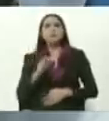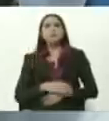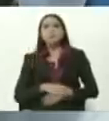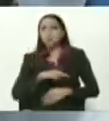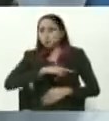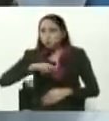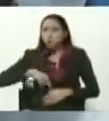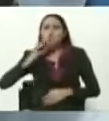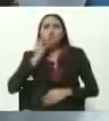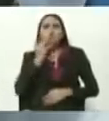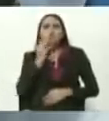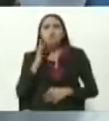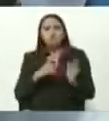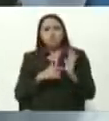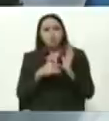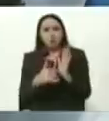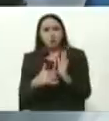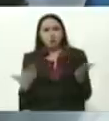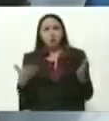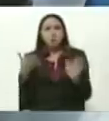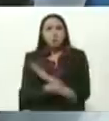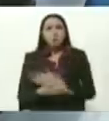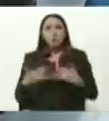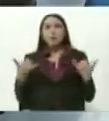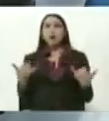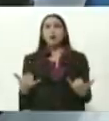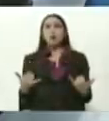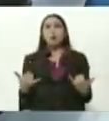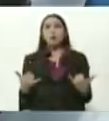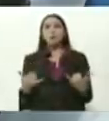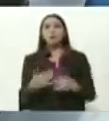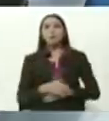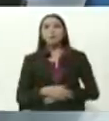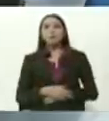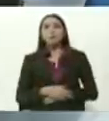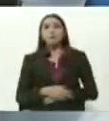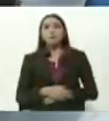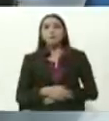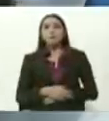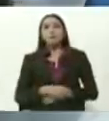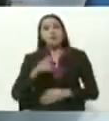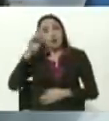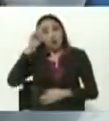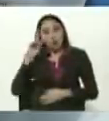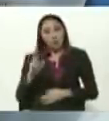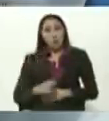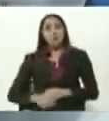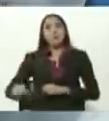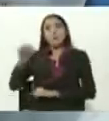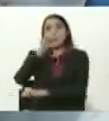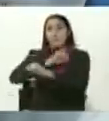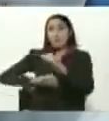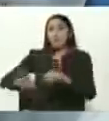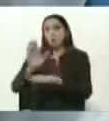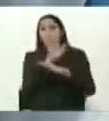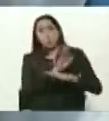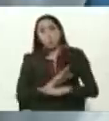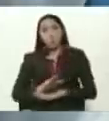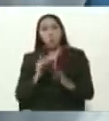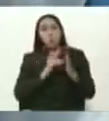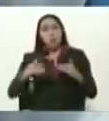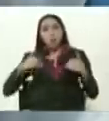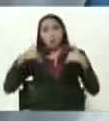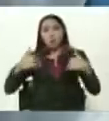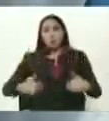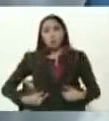damos ejemplo de cómo aquí se respeta, se defiende, se protege los derechos humanos y se